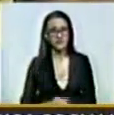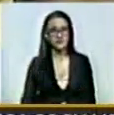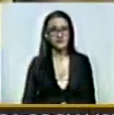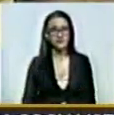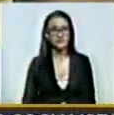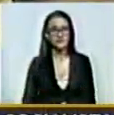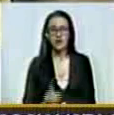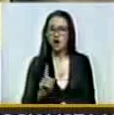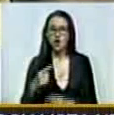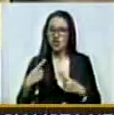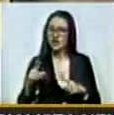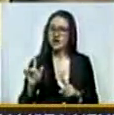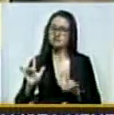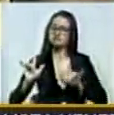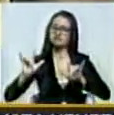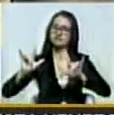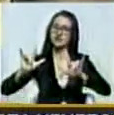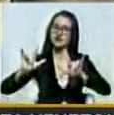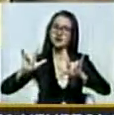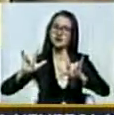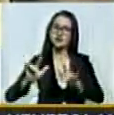pero no dejen de querernos.